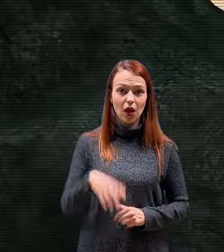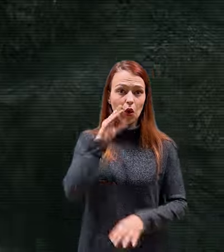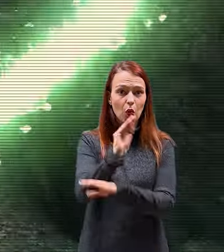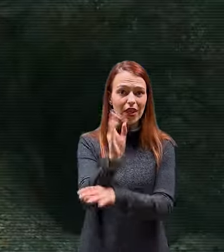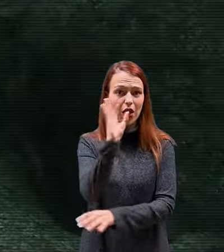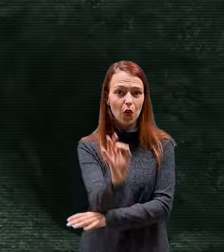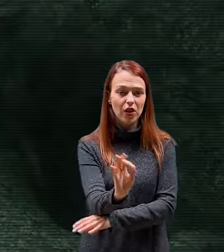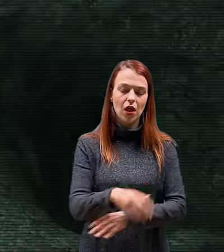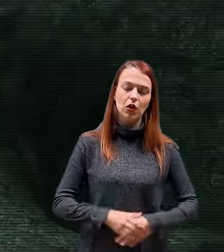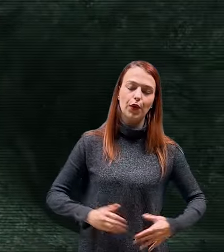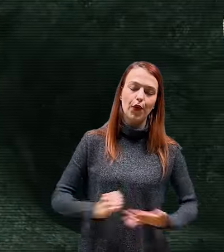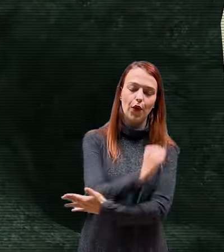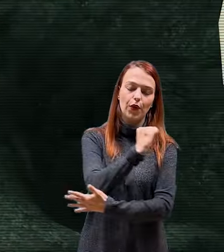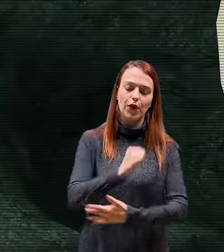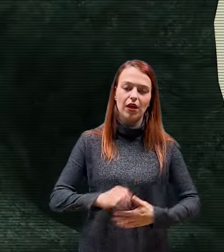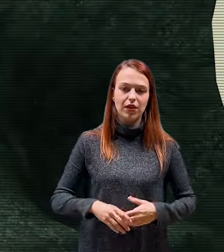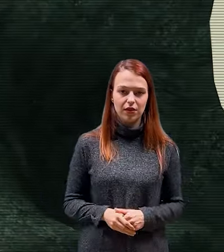¡Cuidado con el